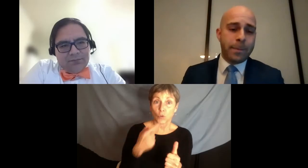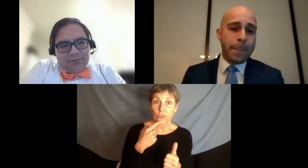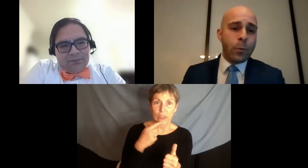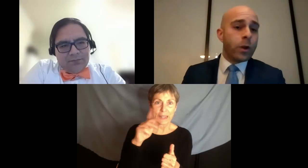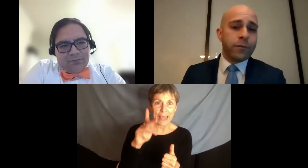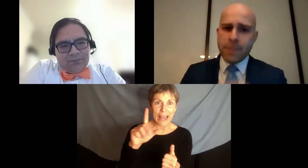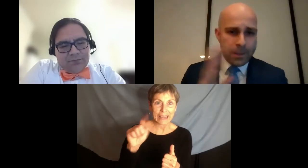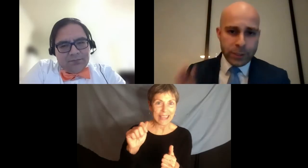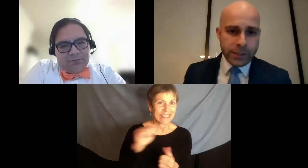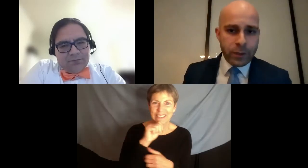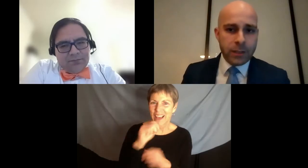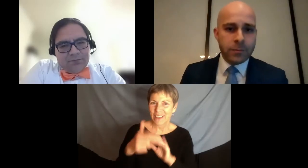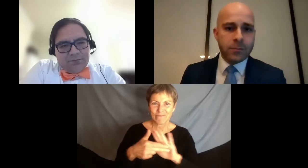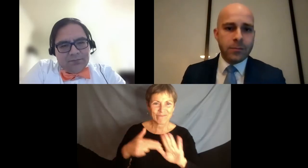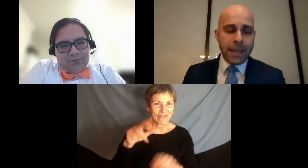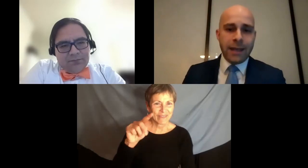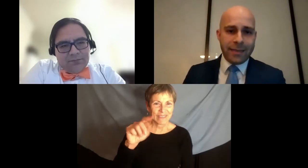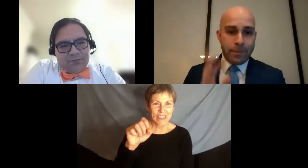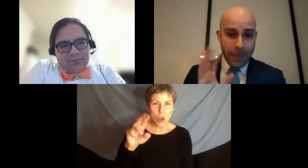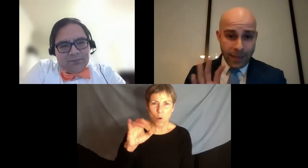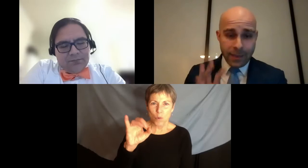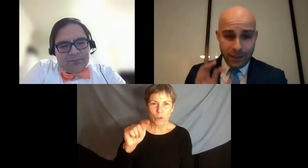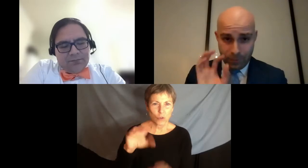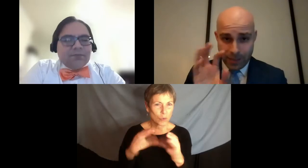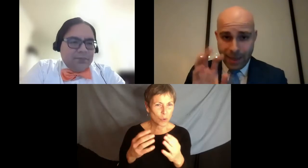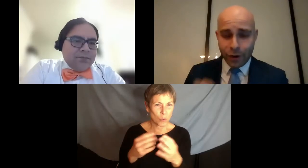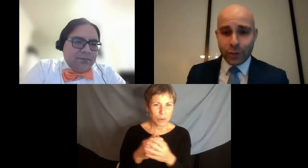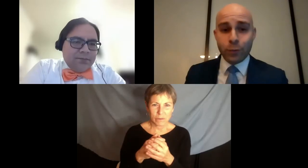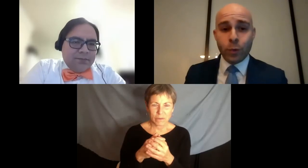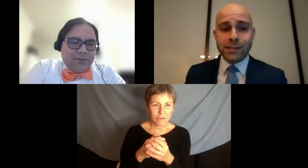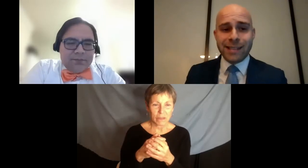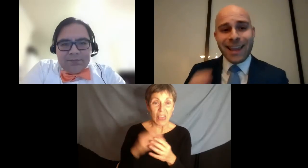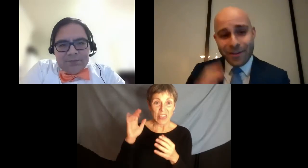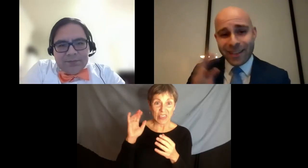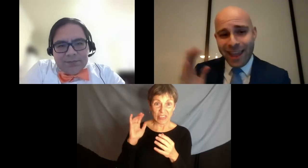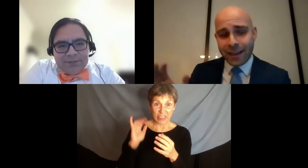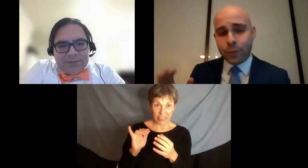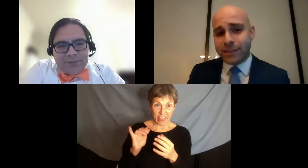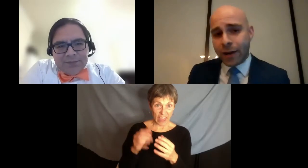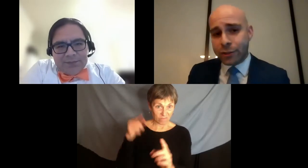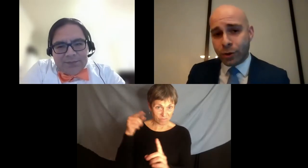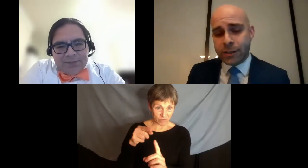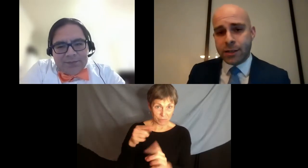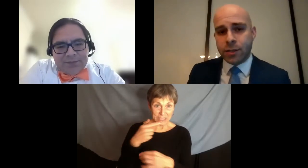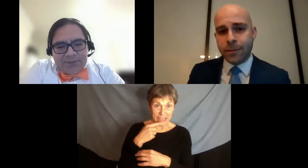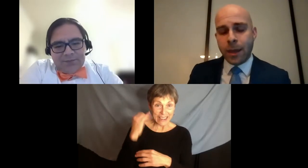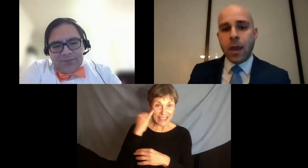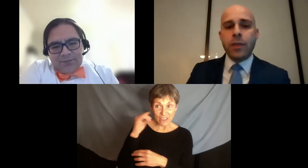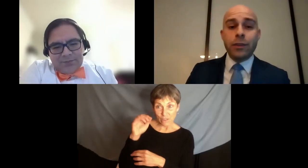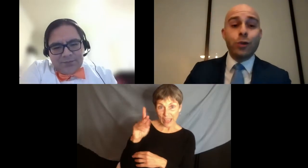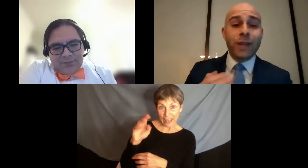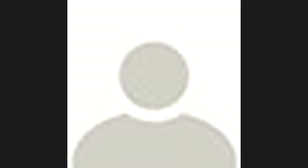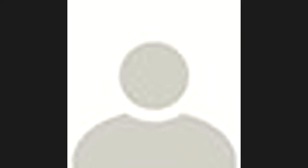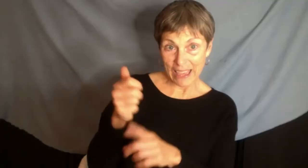él. Primero, explicamos que KLA no es una organización terrorista. Uno de los puntos que